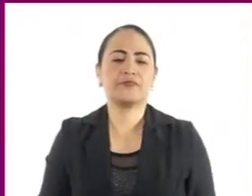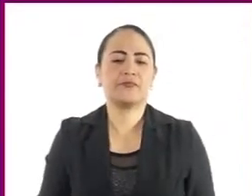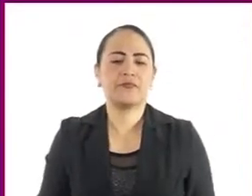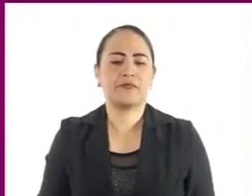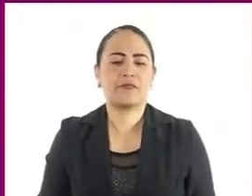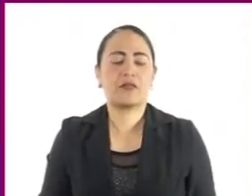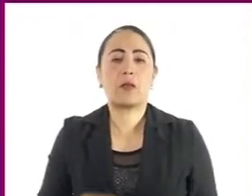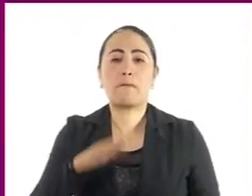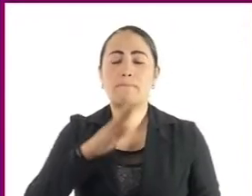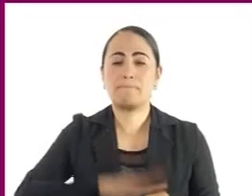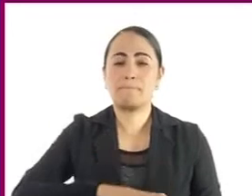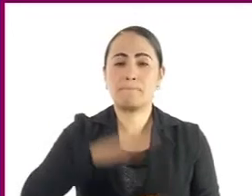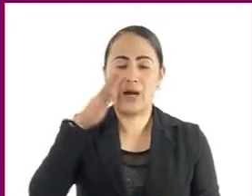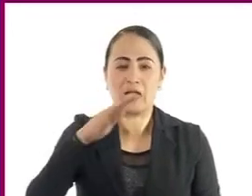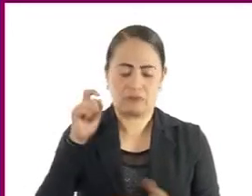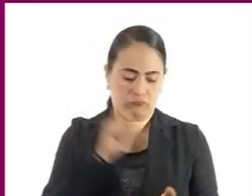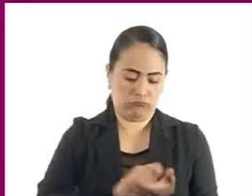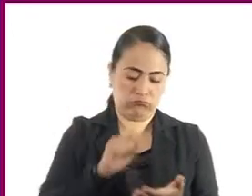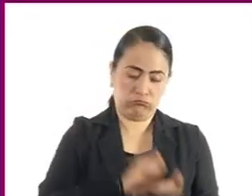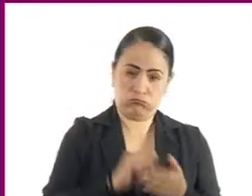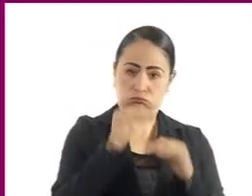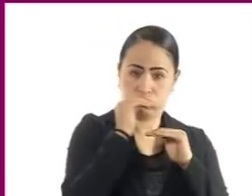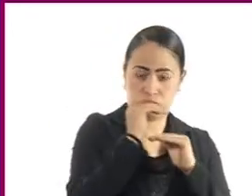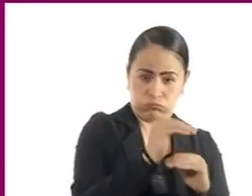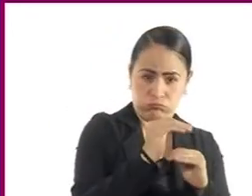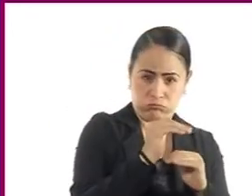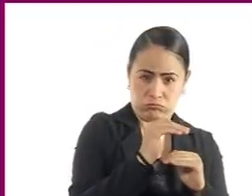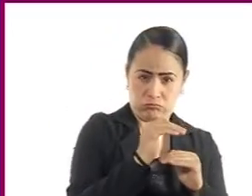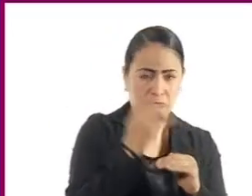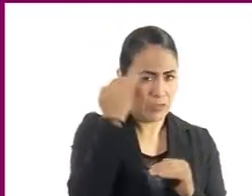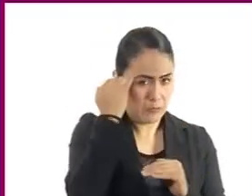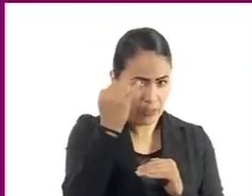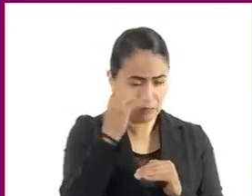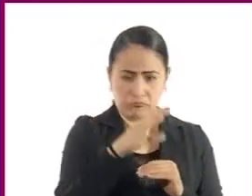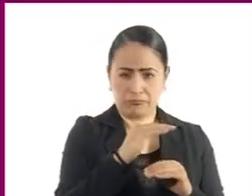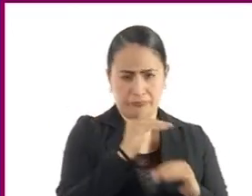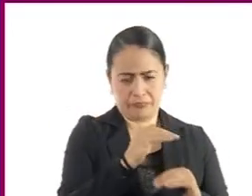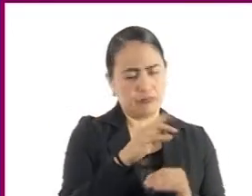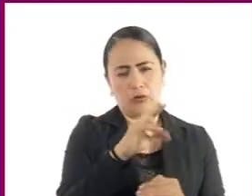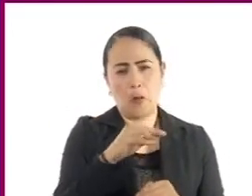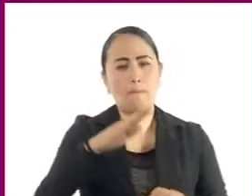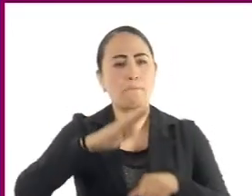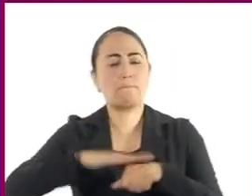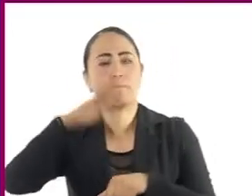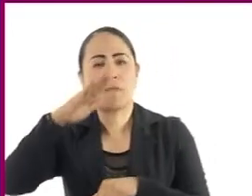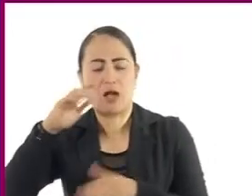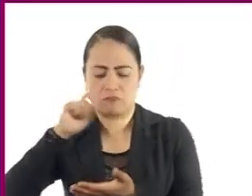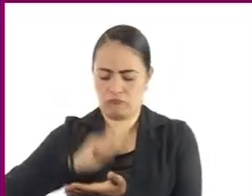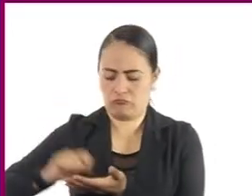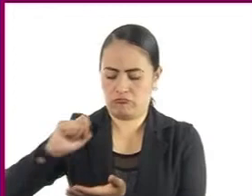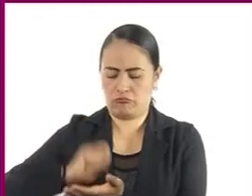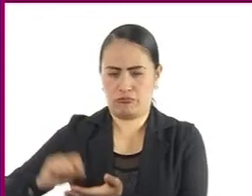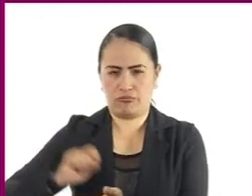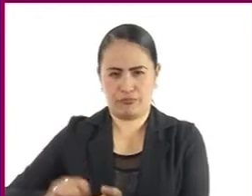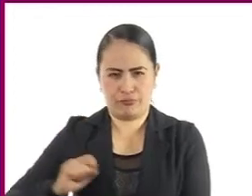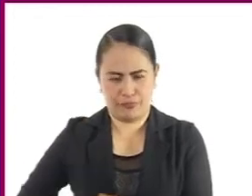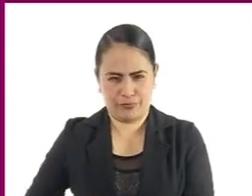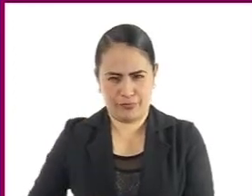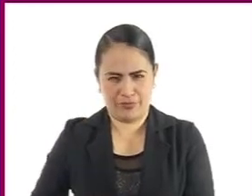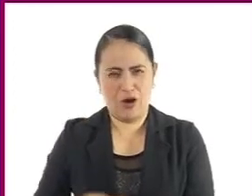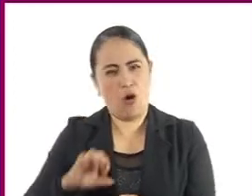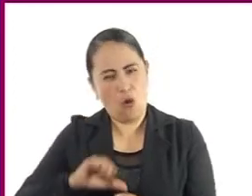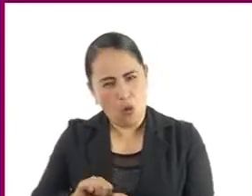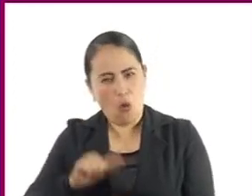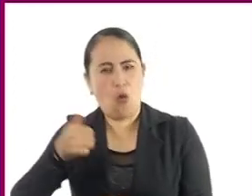una ampliación de los resultados concretos que aportan las fuentes primarias. Es decir, se genera un contenido